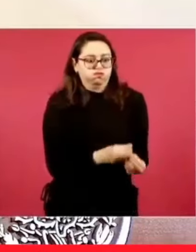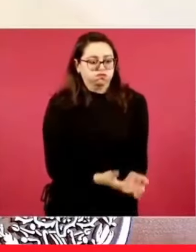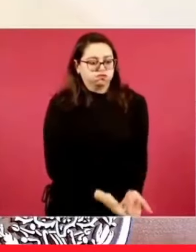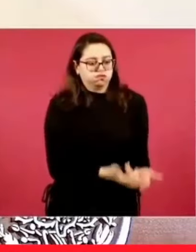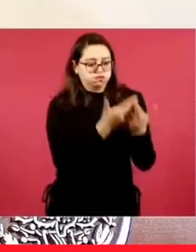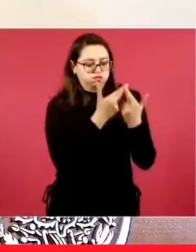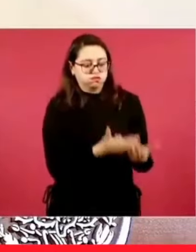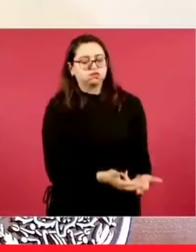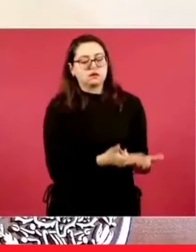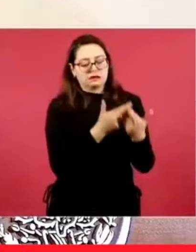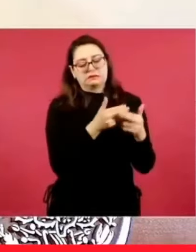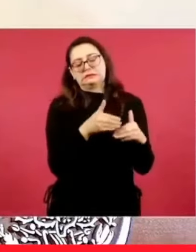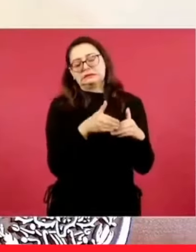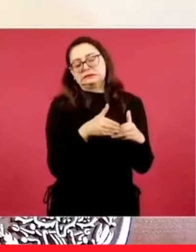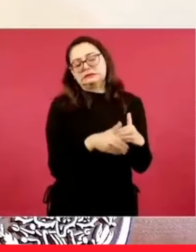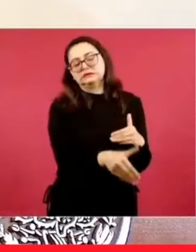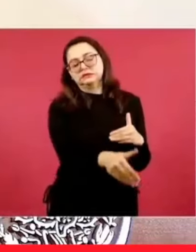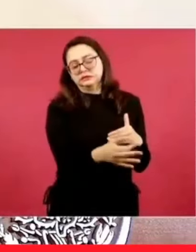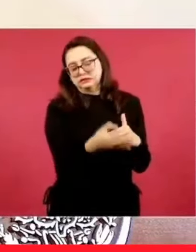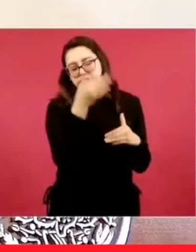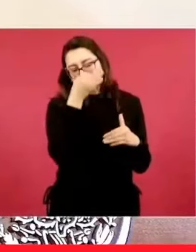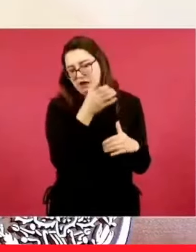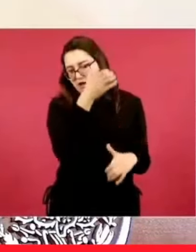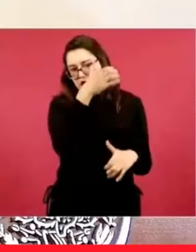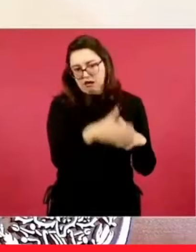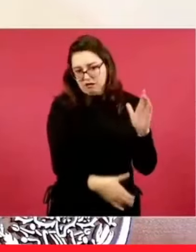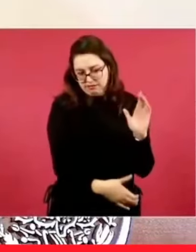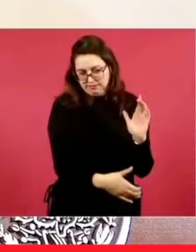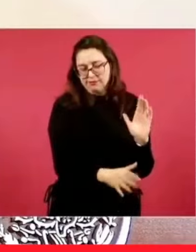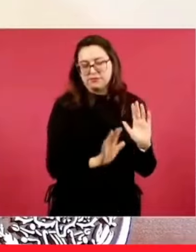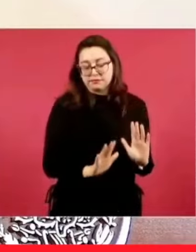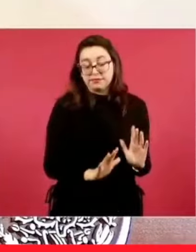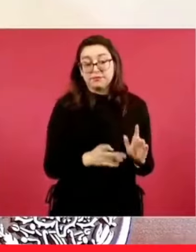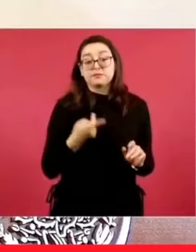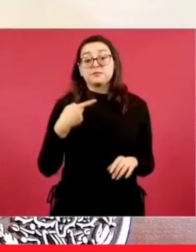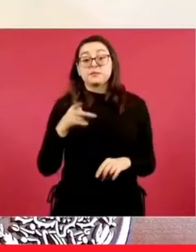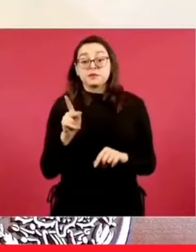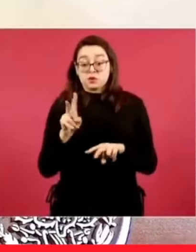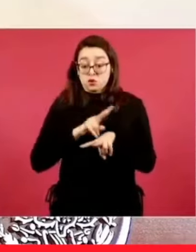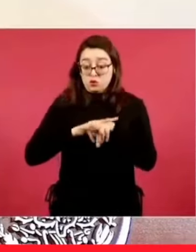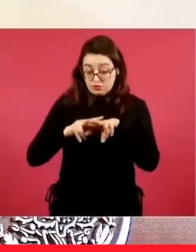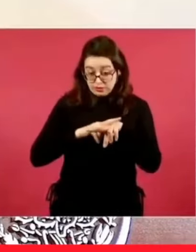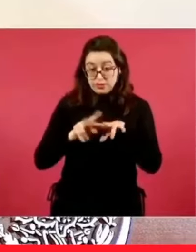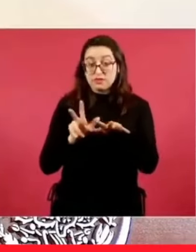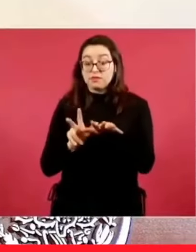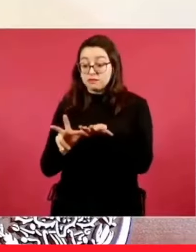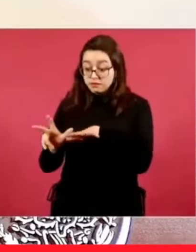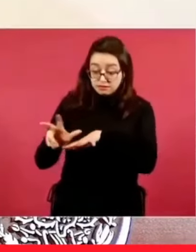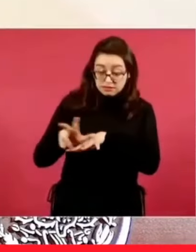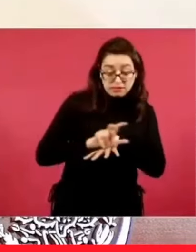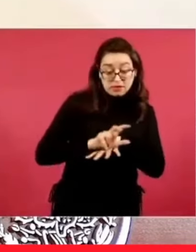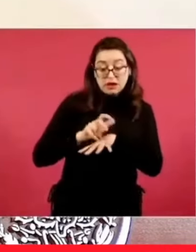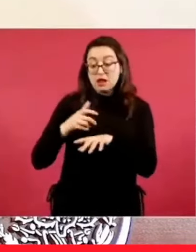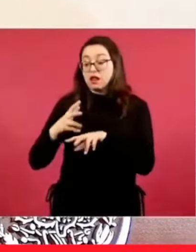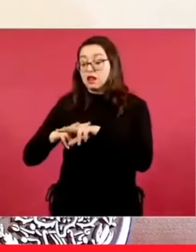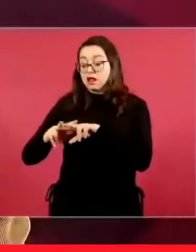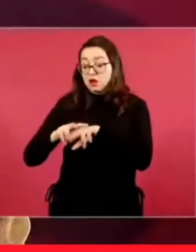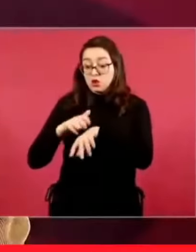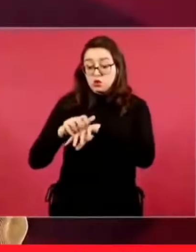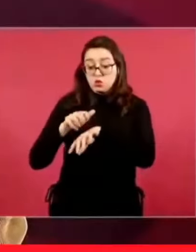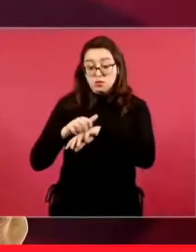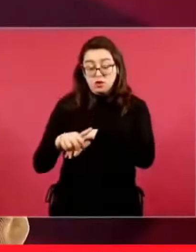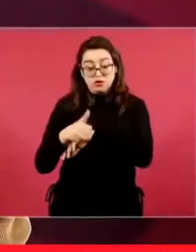en las obras complementarias y en las inmediaciones de la obra troncal,